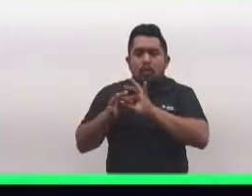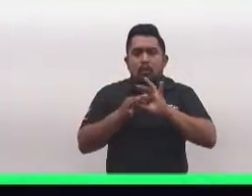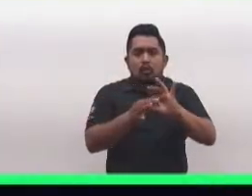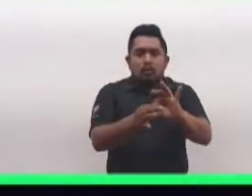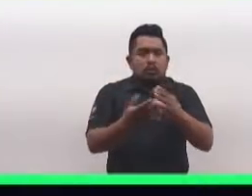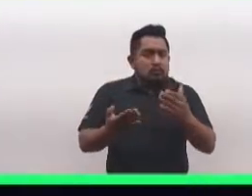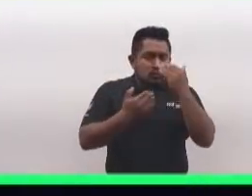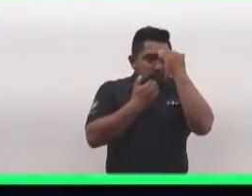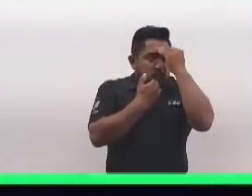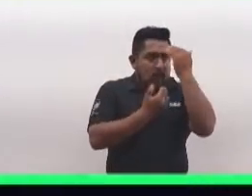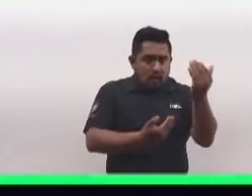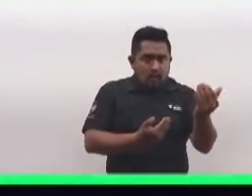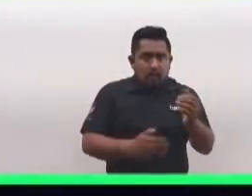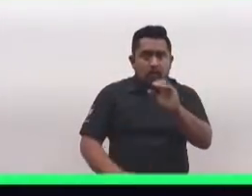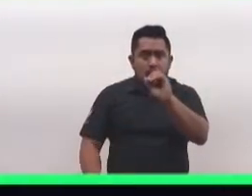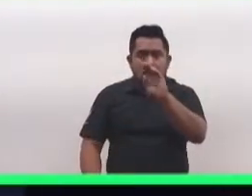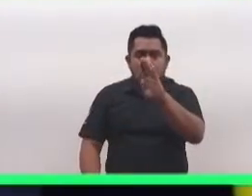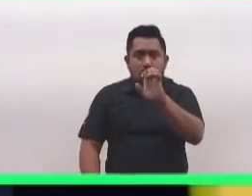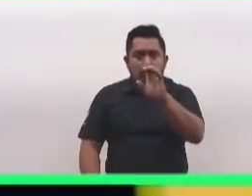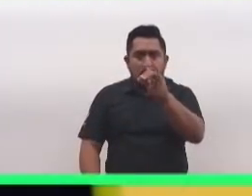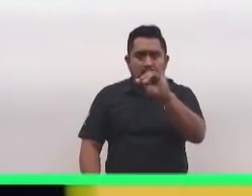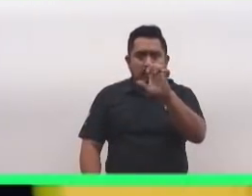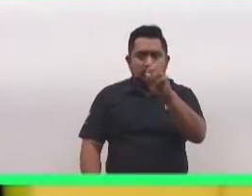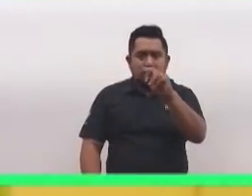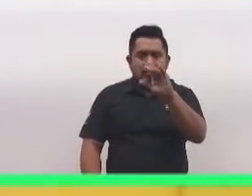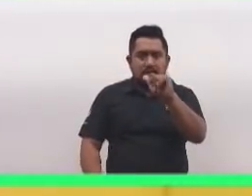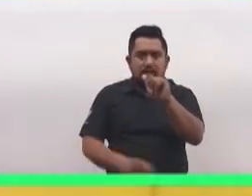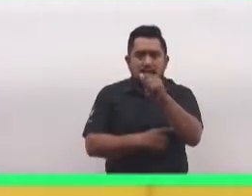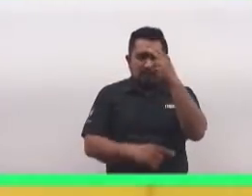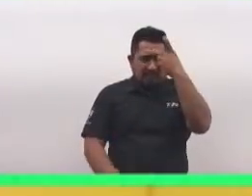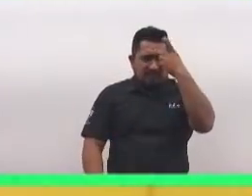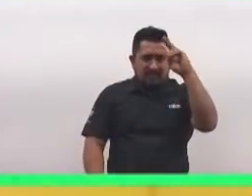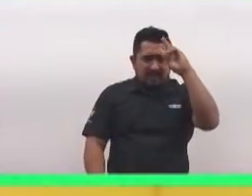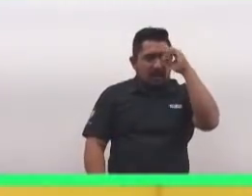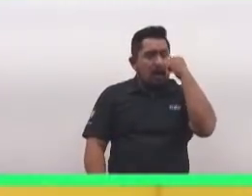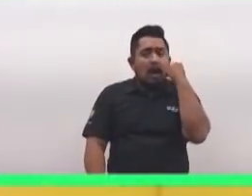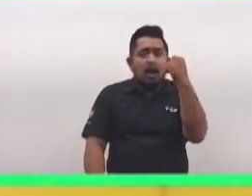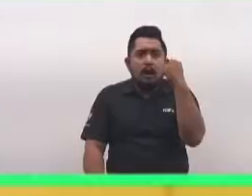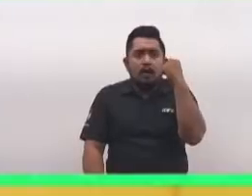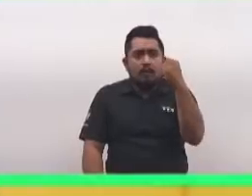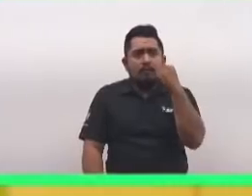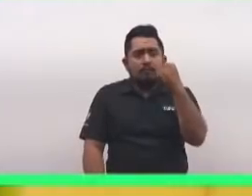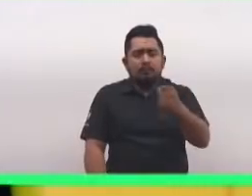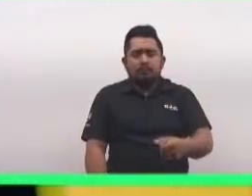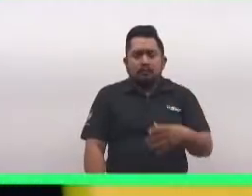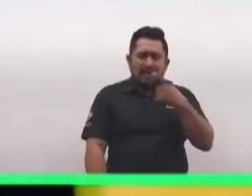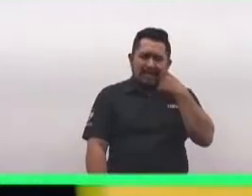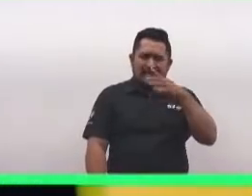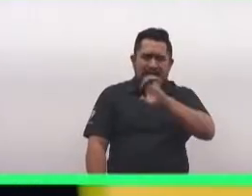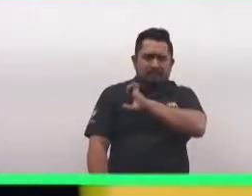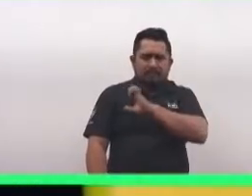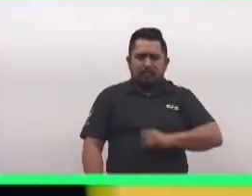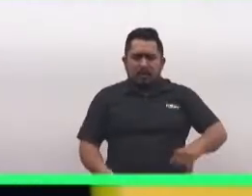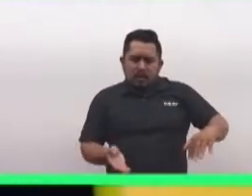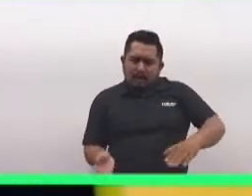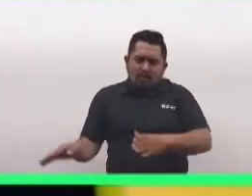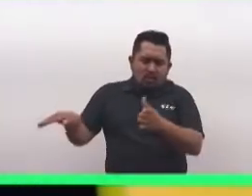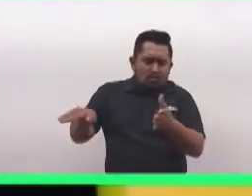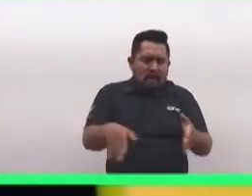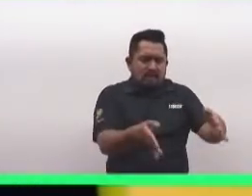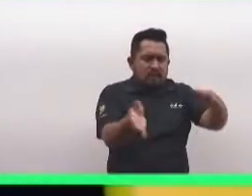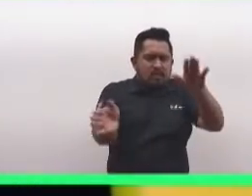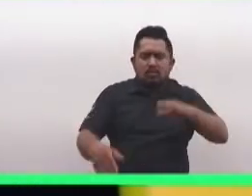que su obediencia sabe qué significa obediencia importancia cuando usted va por las carreteras del salvador se encuentra con un montón de